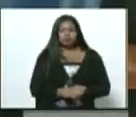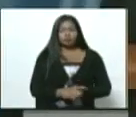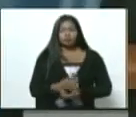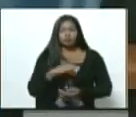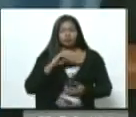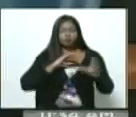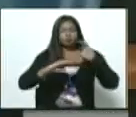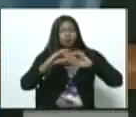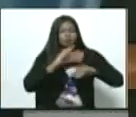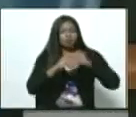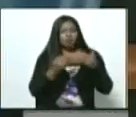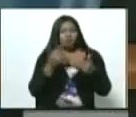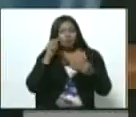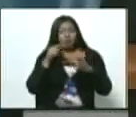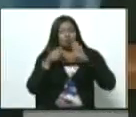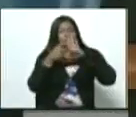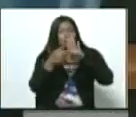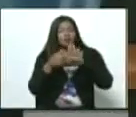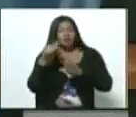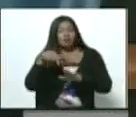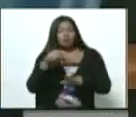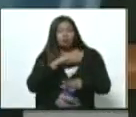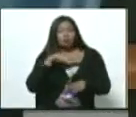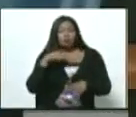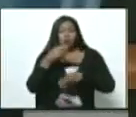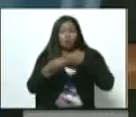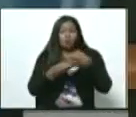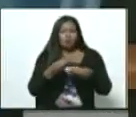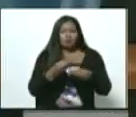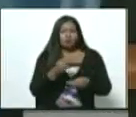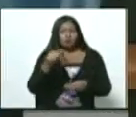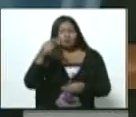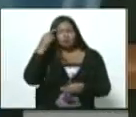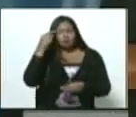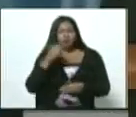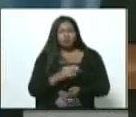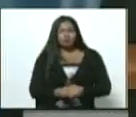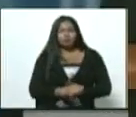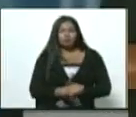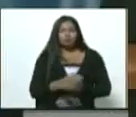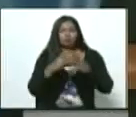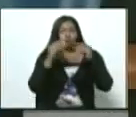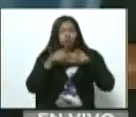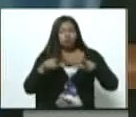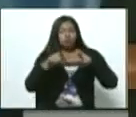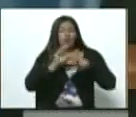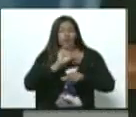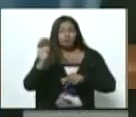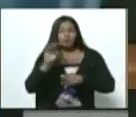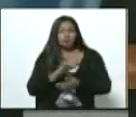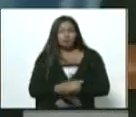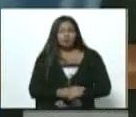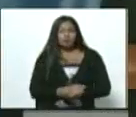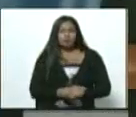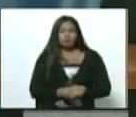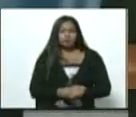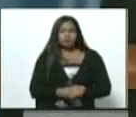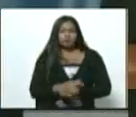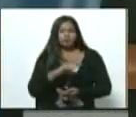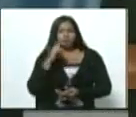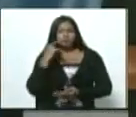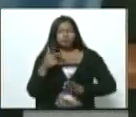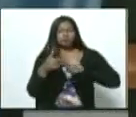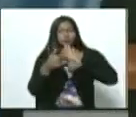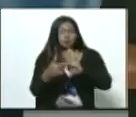comunicacional, como se puede observar el día de hoy también, a todos los rincones del país y que expresa más allá de